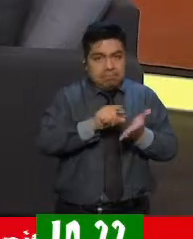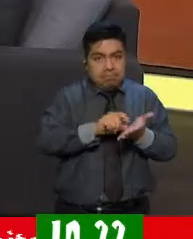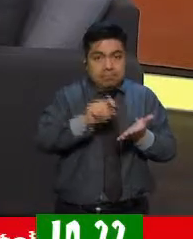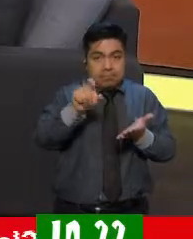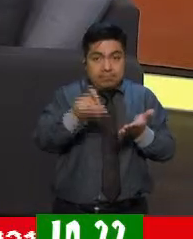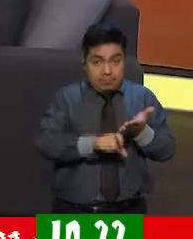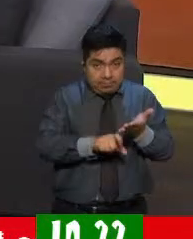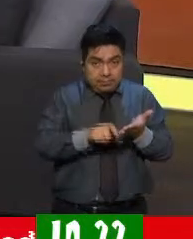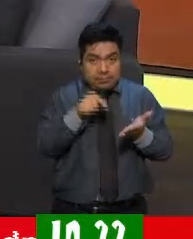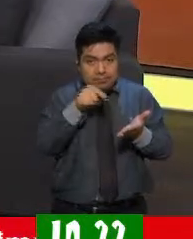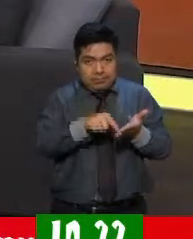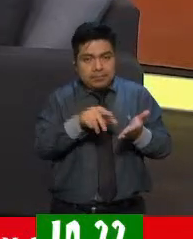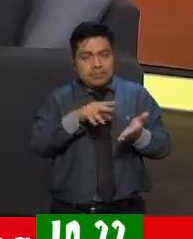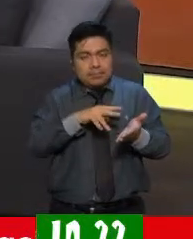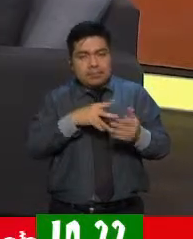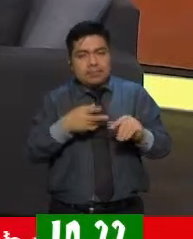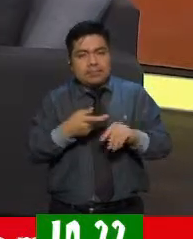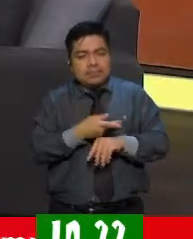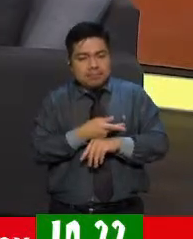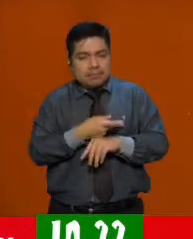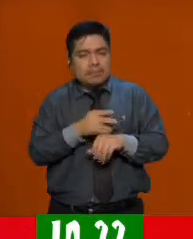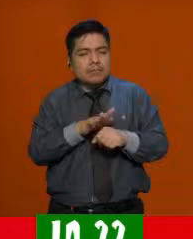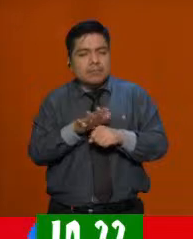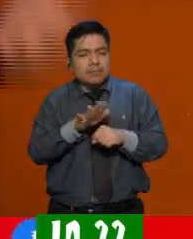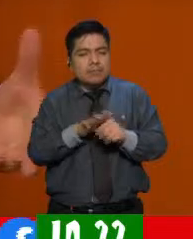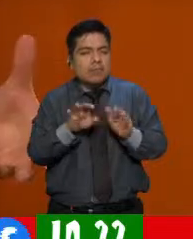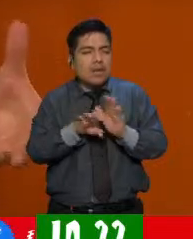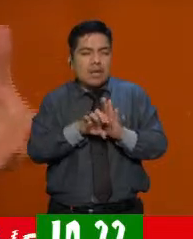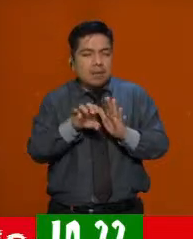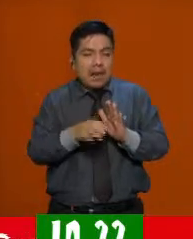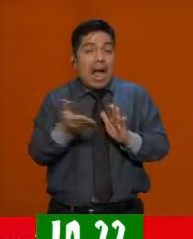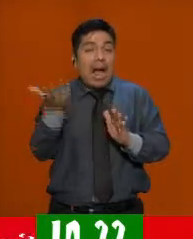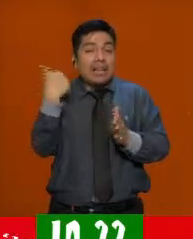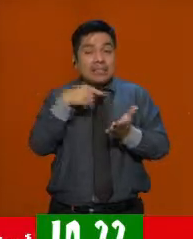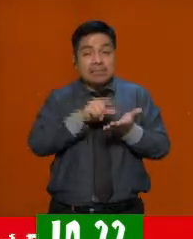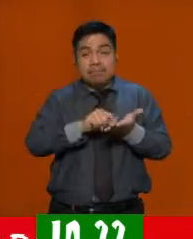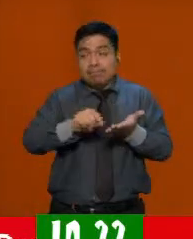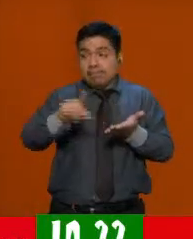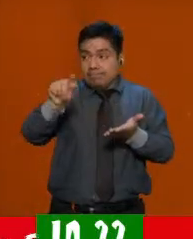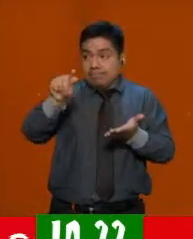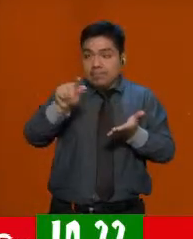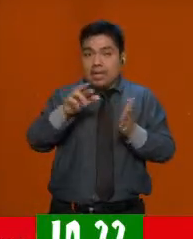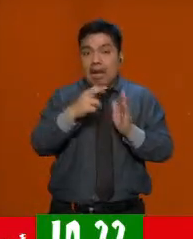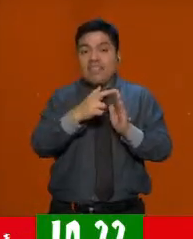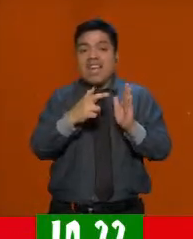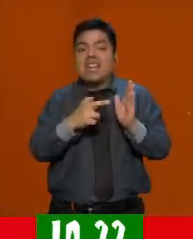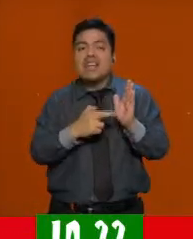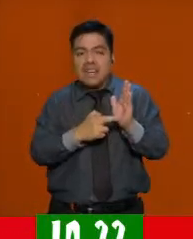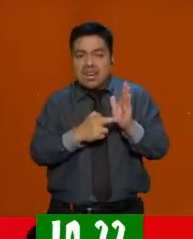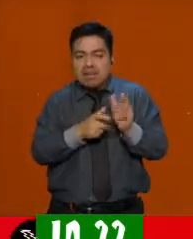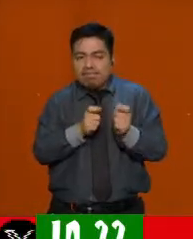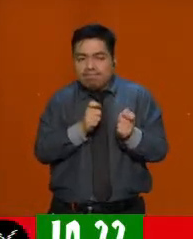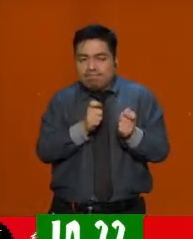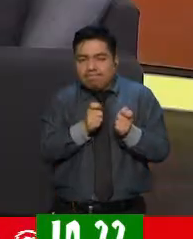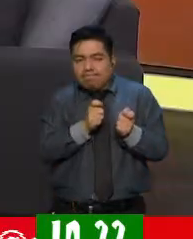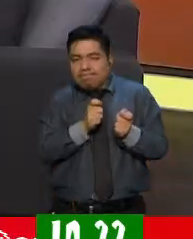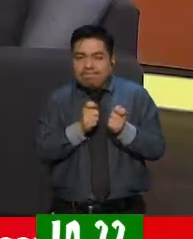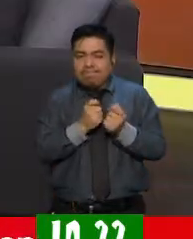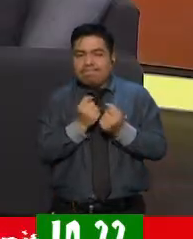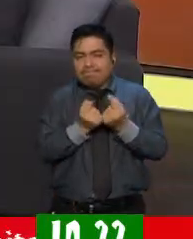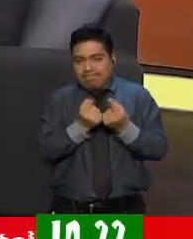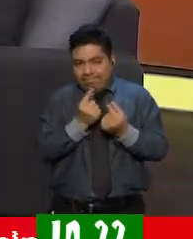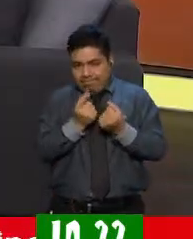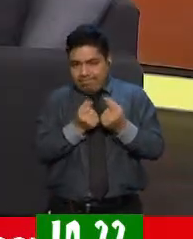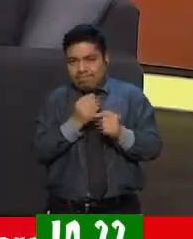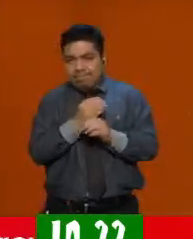algo muy particular. Por ejemplo, cuando era Twitter, sí había mucho más reglas y más control de la comunidad sobre ciertos